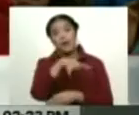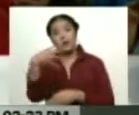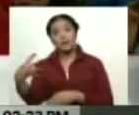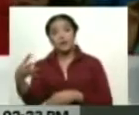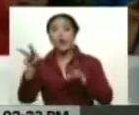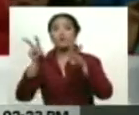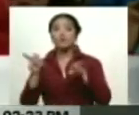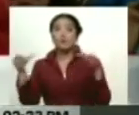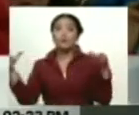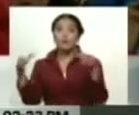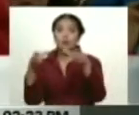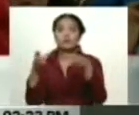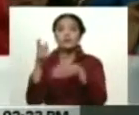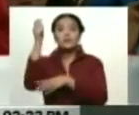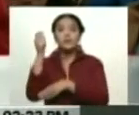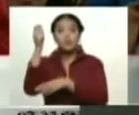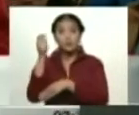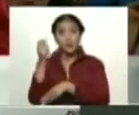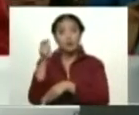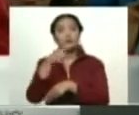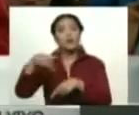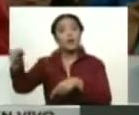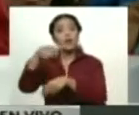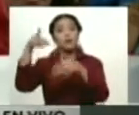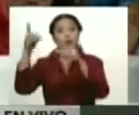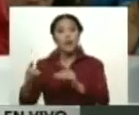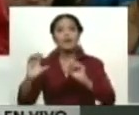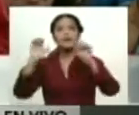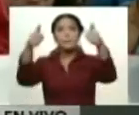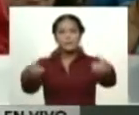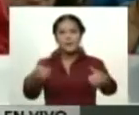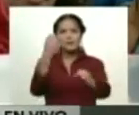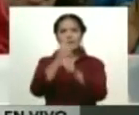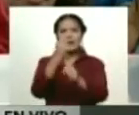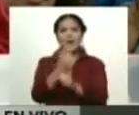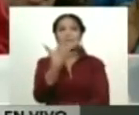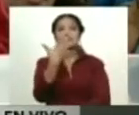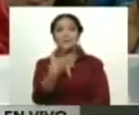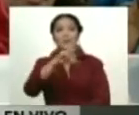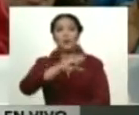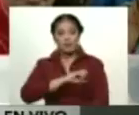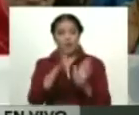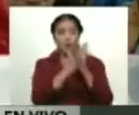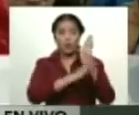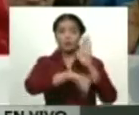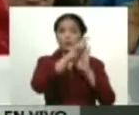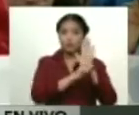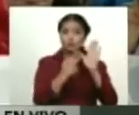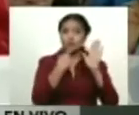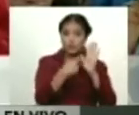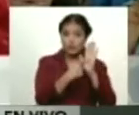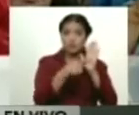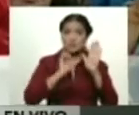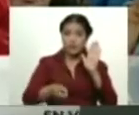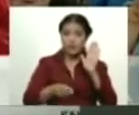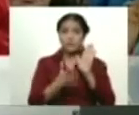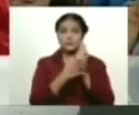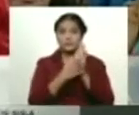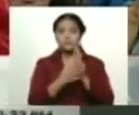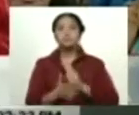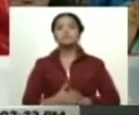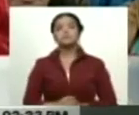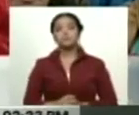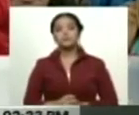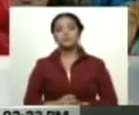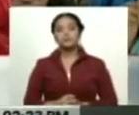la nueva Asamblea Nacional que se instala el 5 de enero, es un mandato constitucional que se instala el 5 de enero,